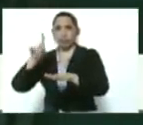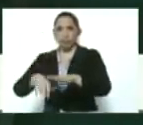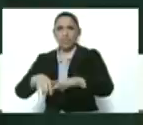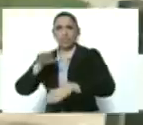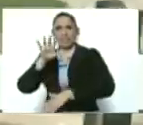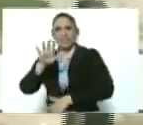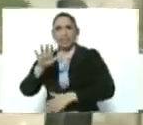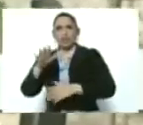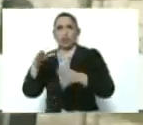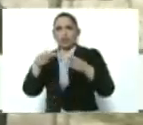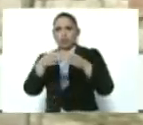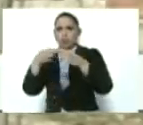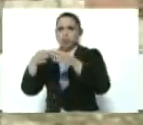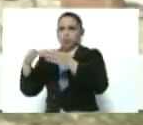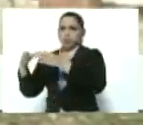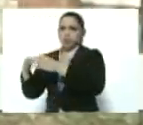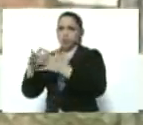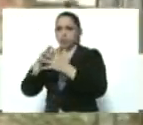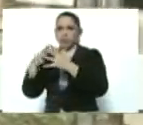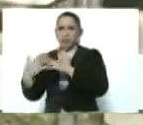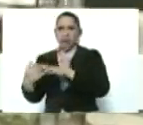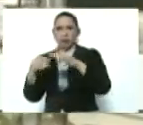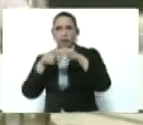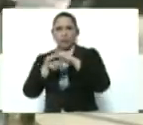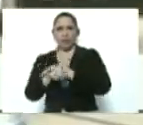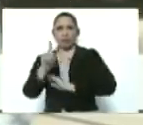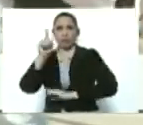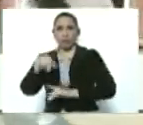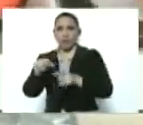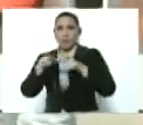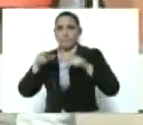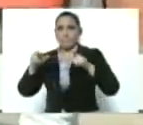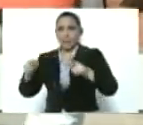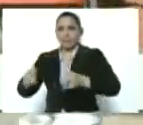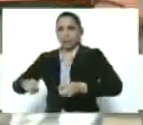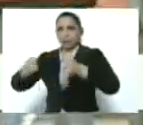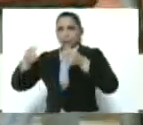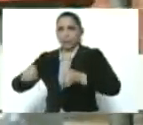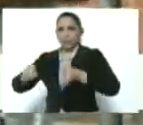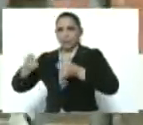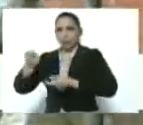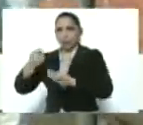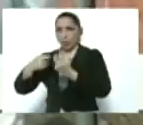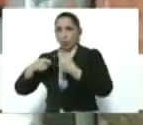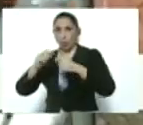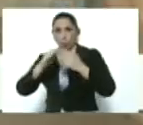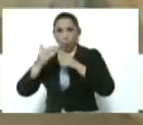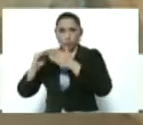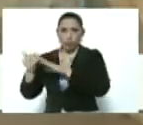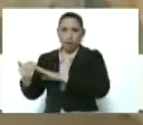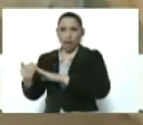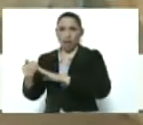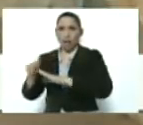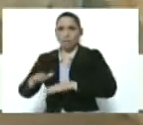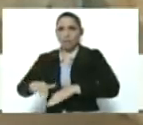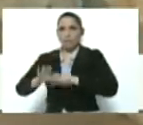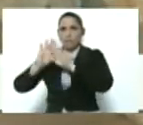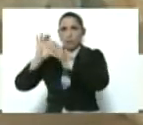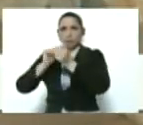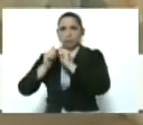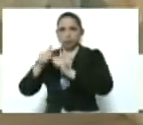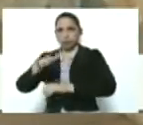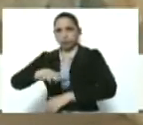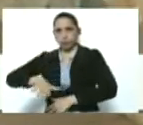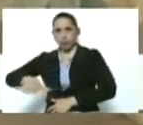módulos de barrio adentro en el espacio del mercadito comunal en la cancha en la plaza